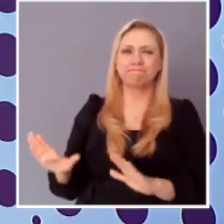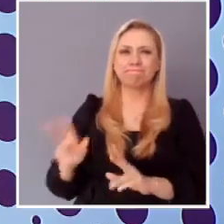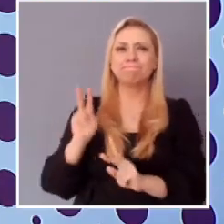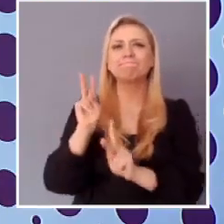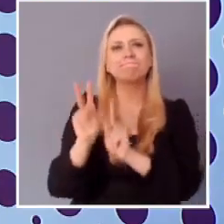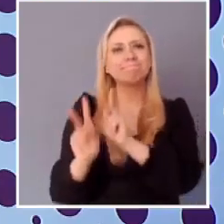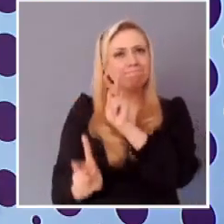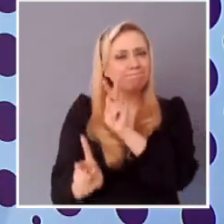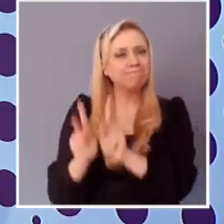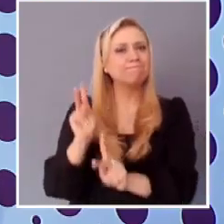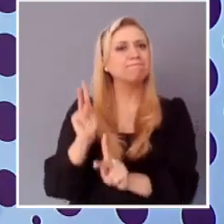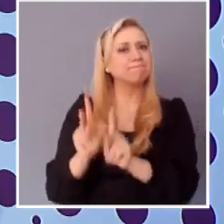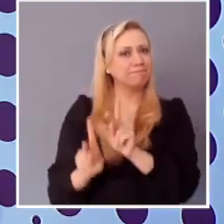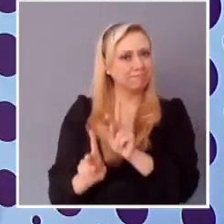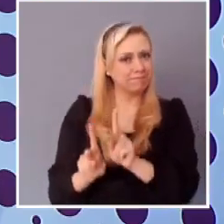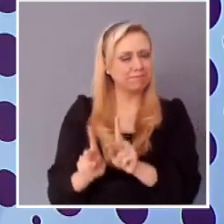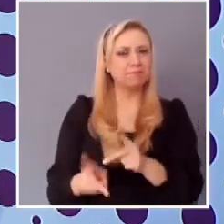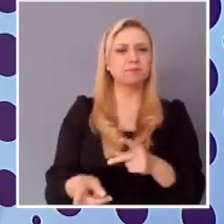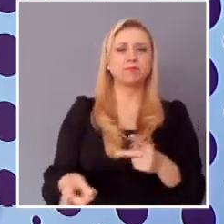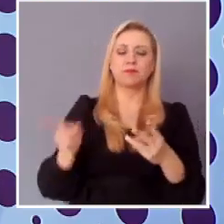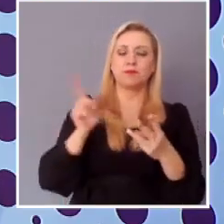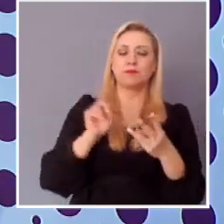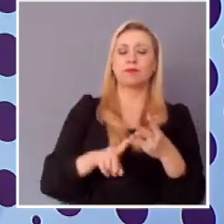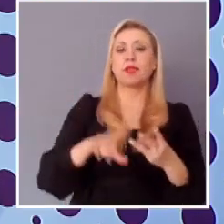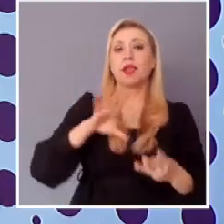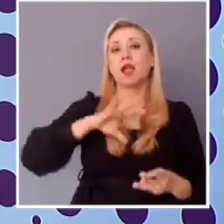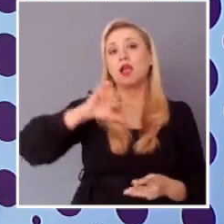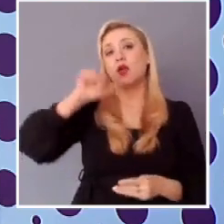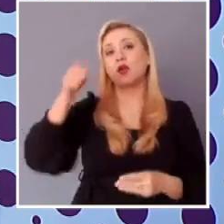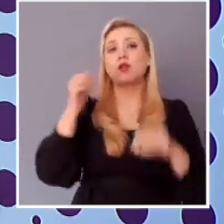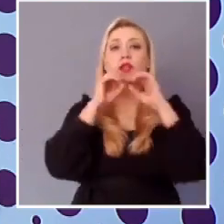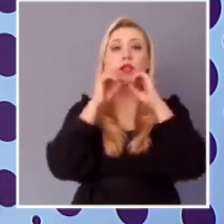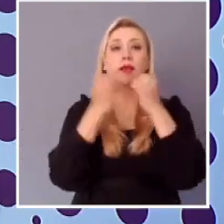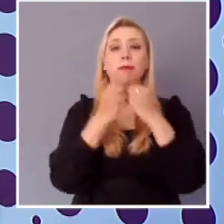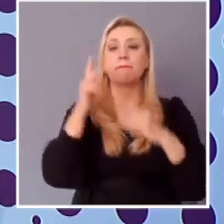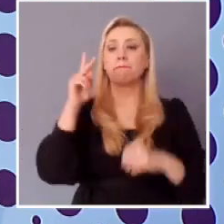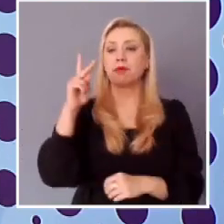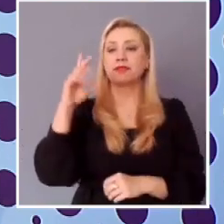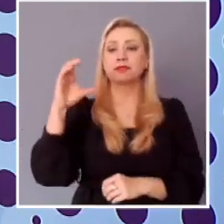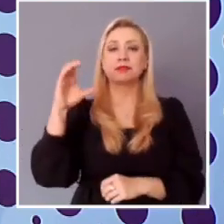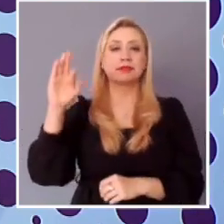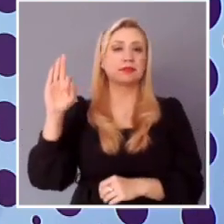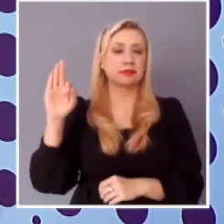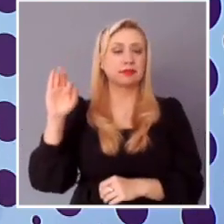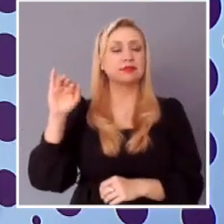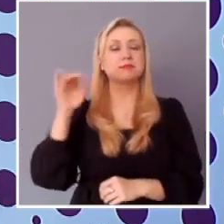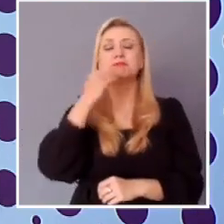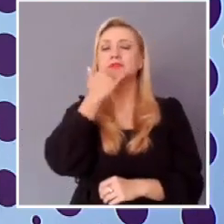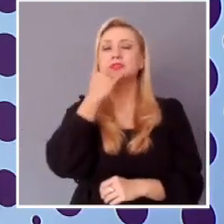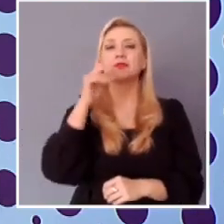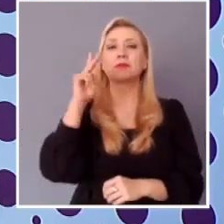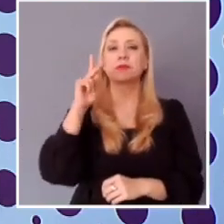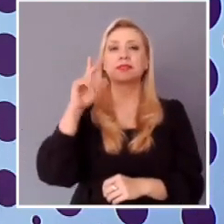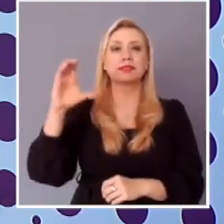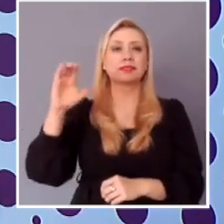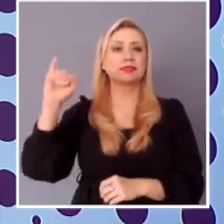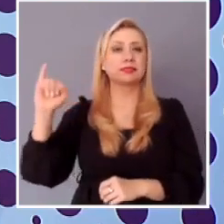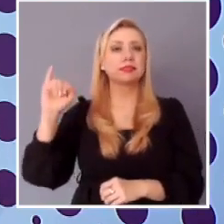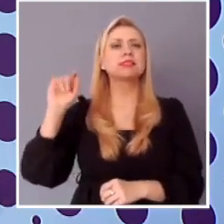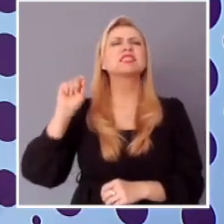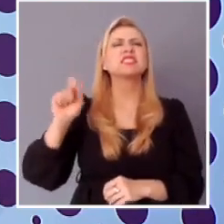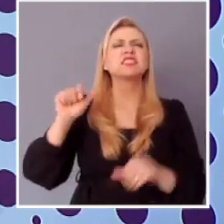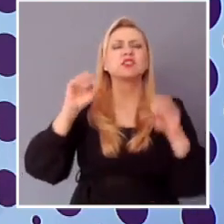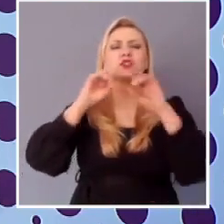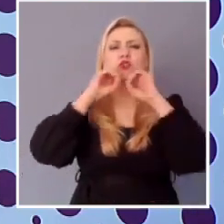En la India hay una organización llamada TCI, Transforming Communities for Inclusion. Es una organización